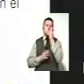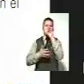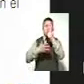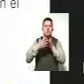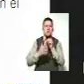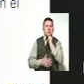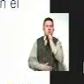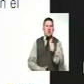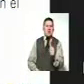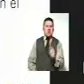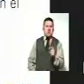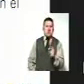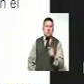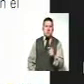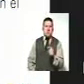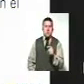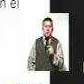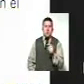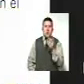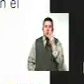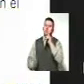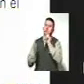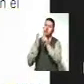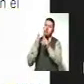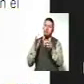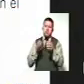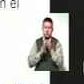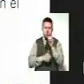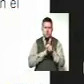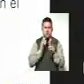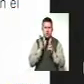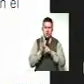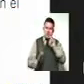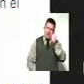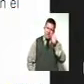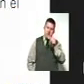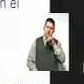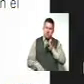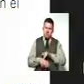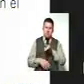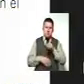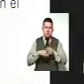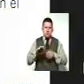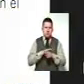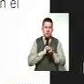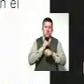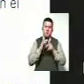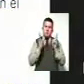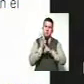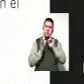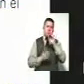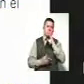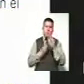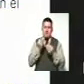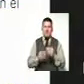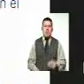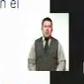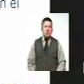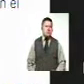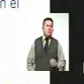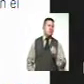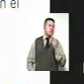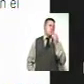crónica. Mientras que la última encuesta hablaba en el año 2010, y había que hacerla en el 2015, no se hizo. Está